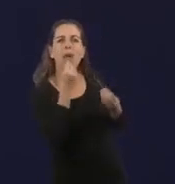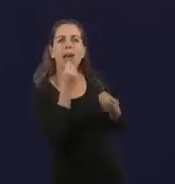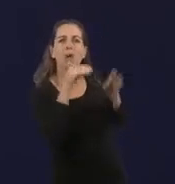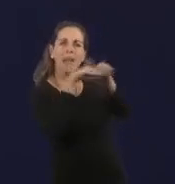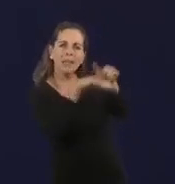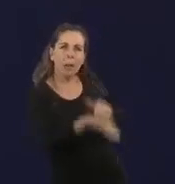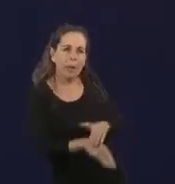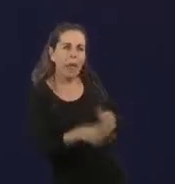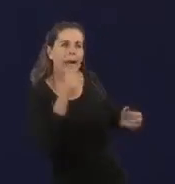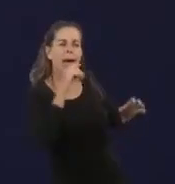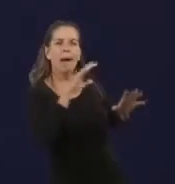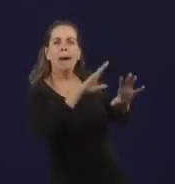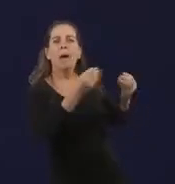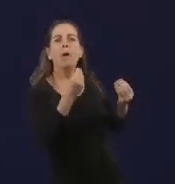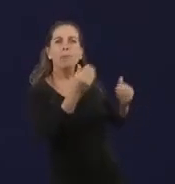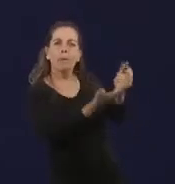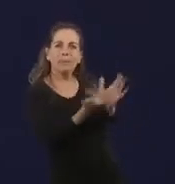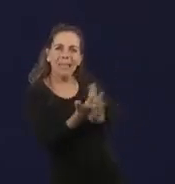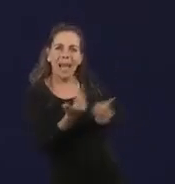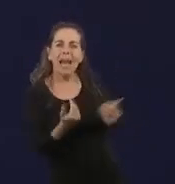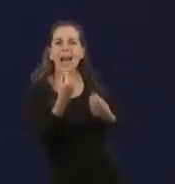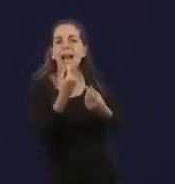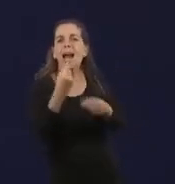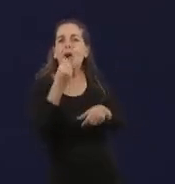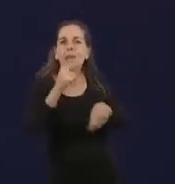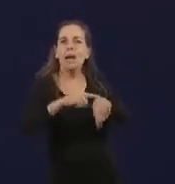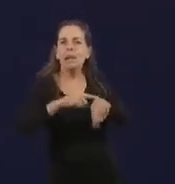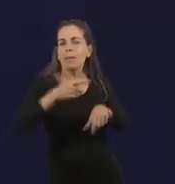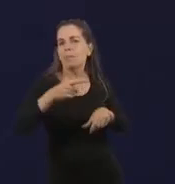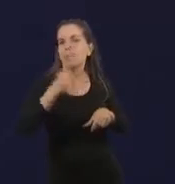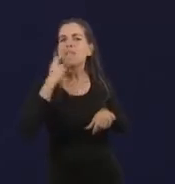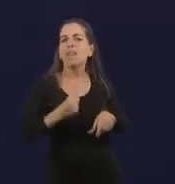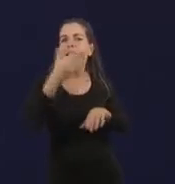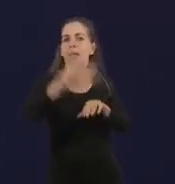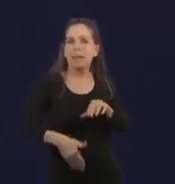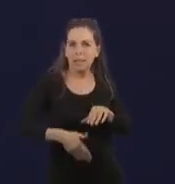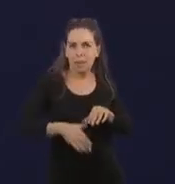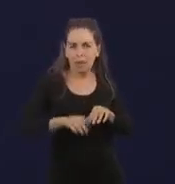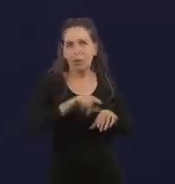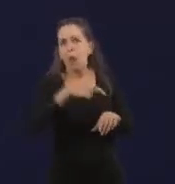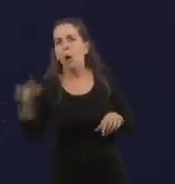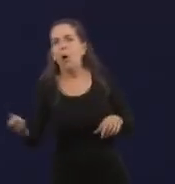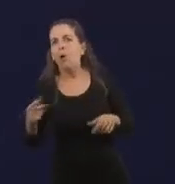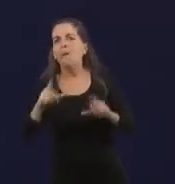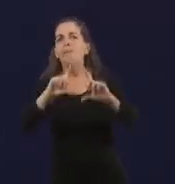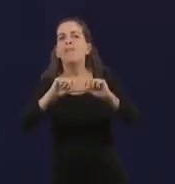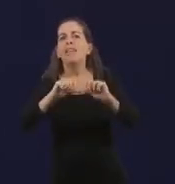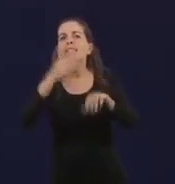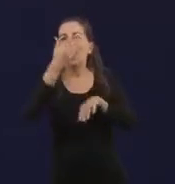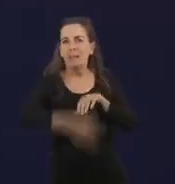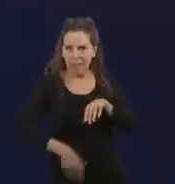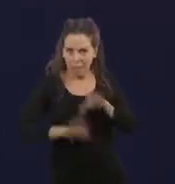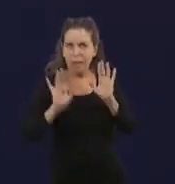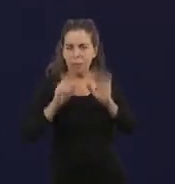vencimiento. No se van a repartir los alimentos que están destinados a otros fines, porque el reparto de alimentos a